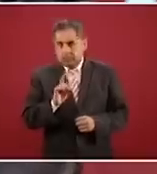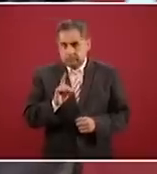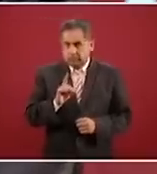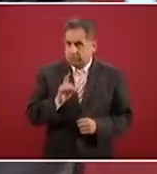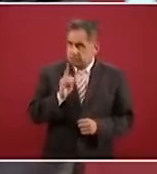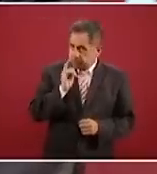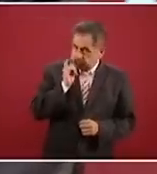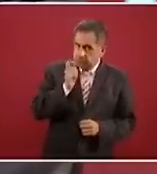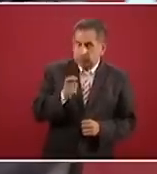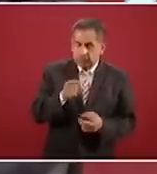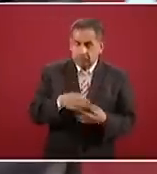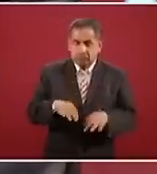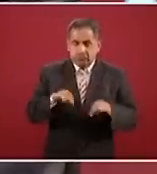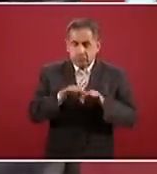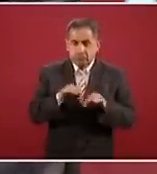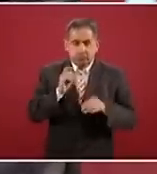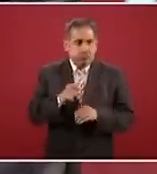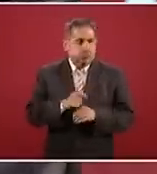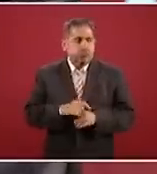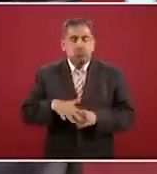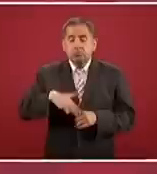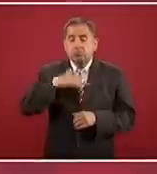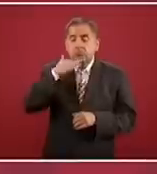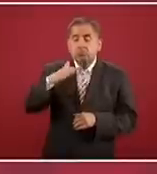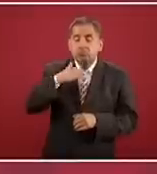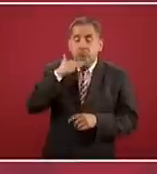tiene el combate a la corrupción.